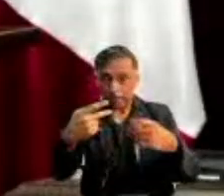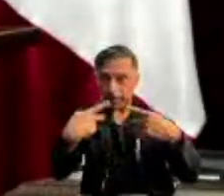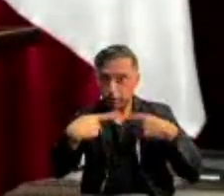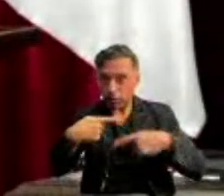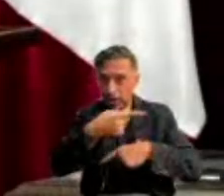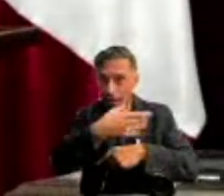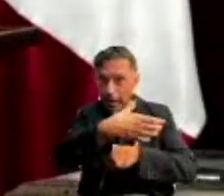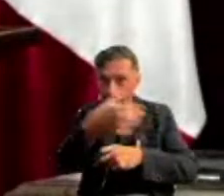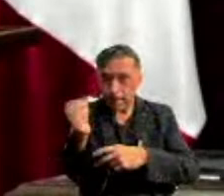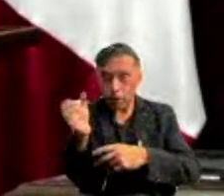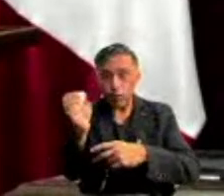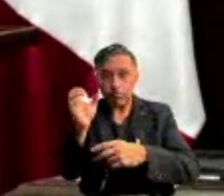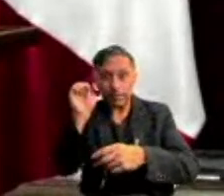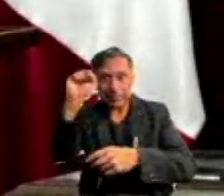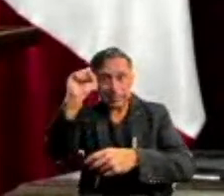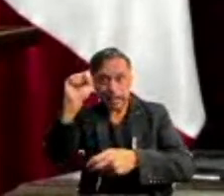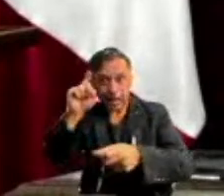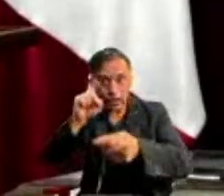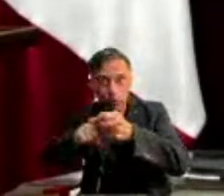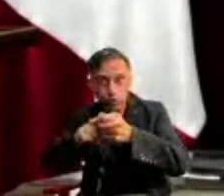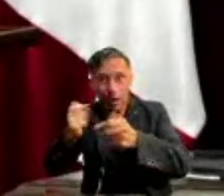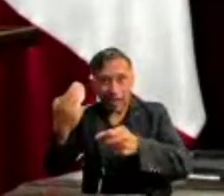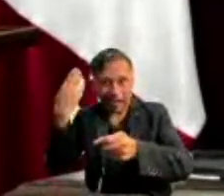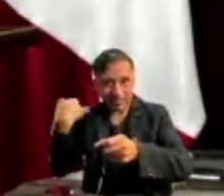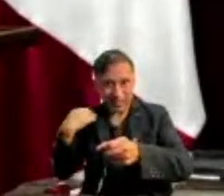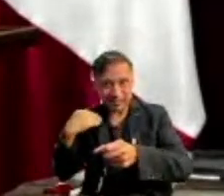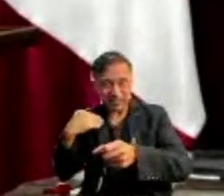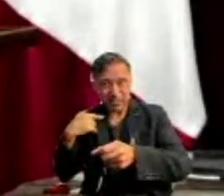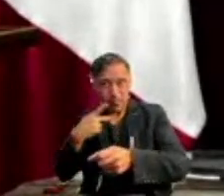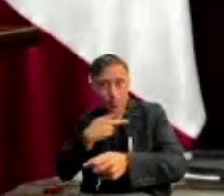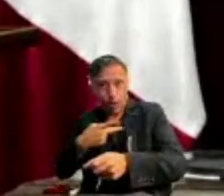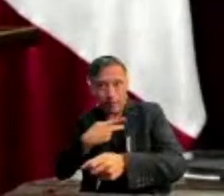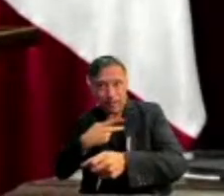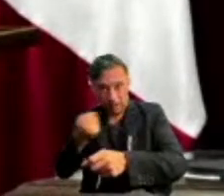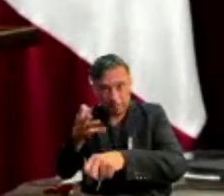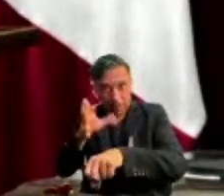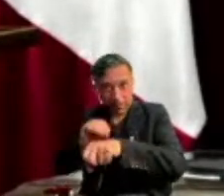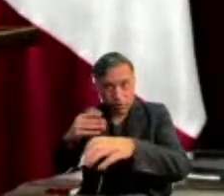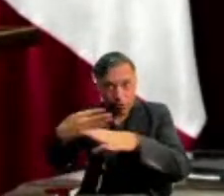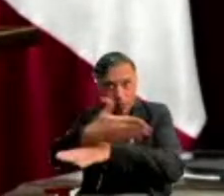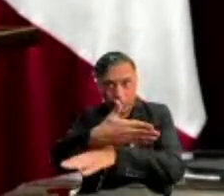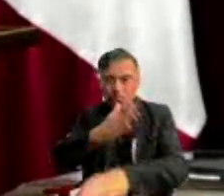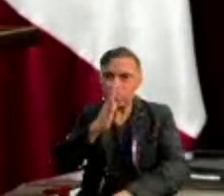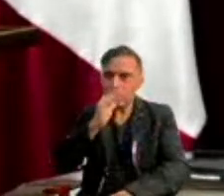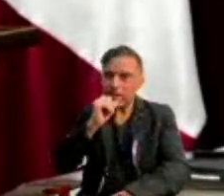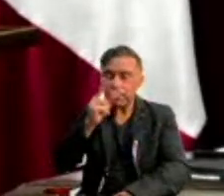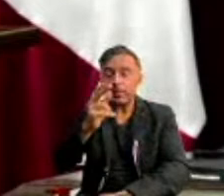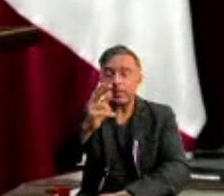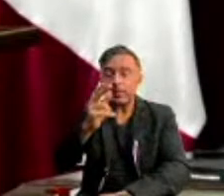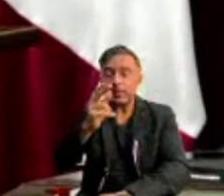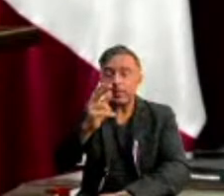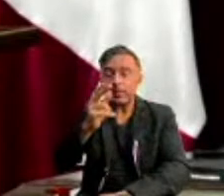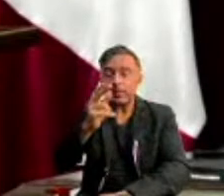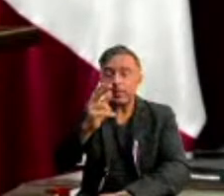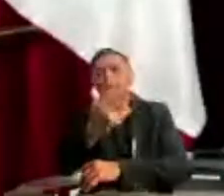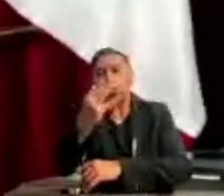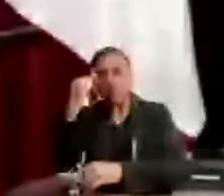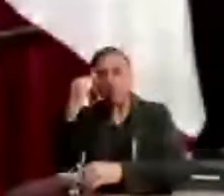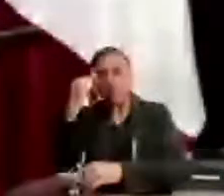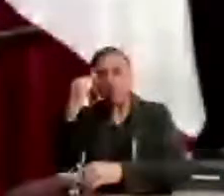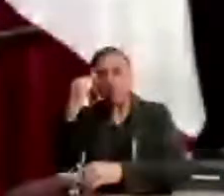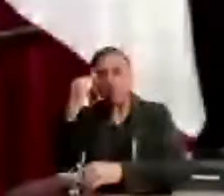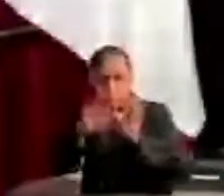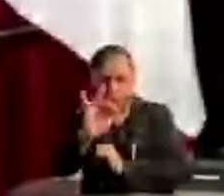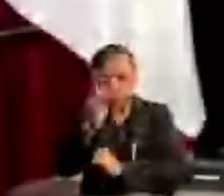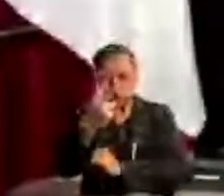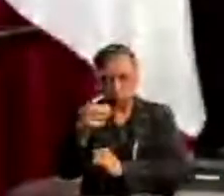o quienes provenían de la pobreza. Y el 5 de marzo de 1942, en la comida convocada por el